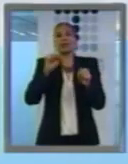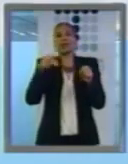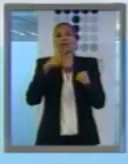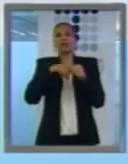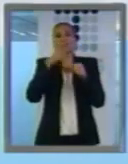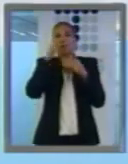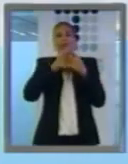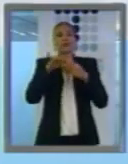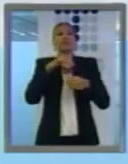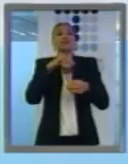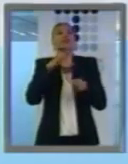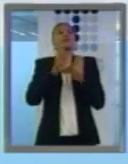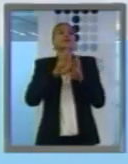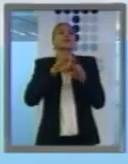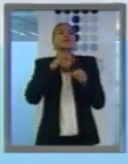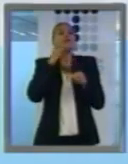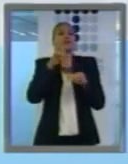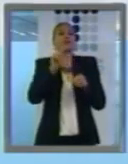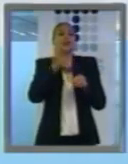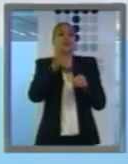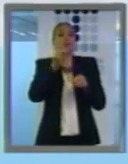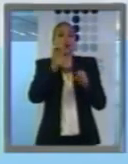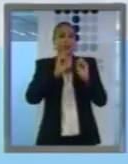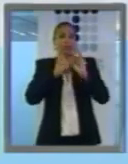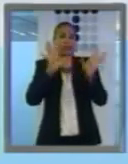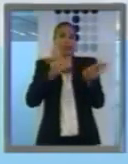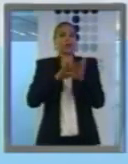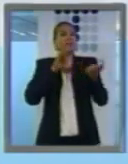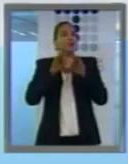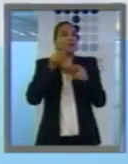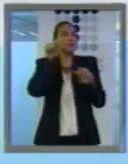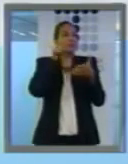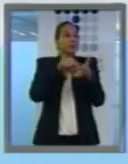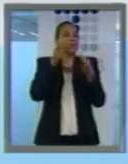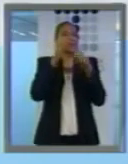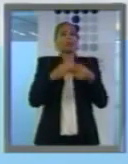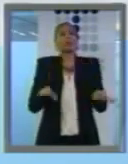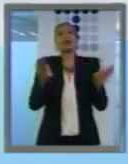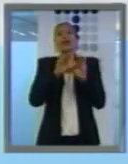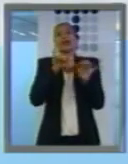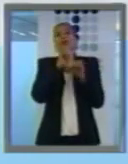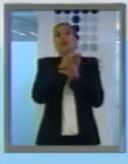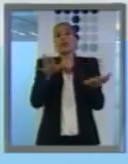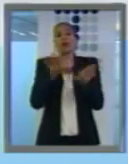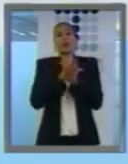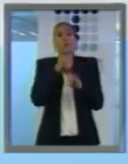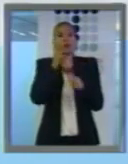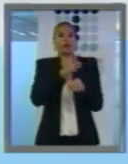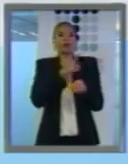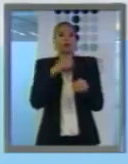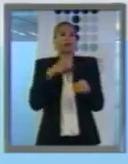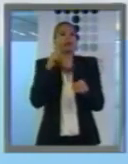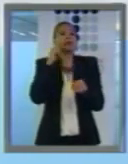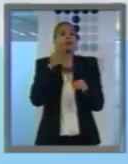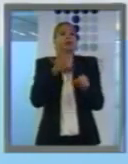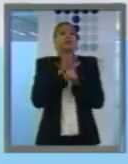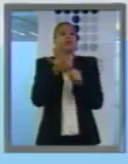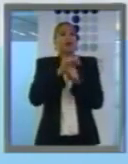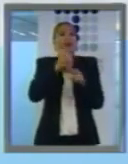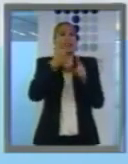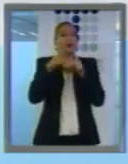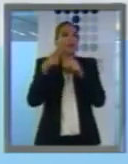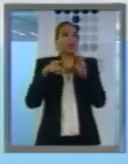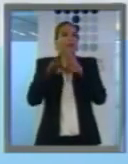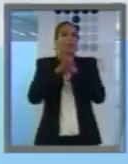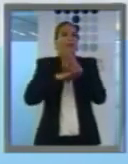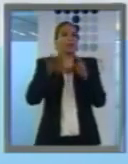eso estamos trabajando, se está consolidando ese tipo de información, y sin duda, pues ahora que ya va a haber otras plataformas,